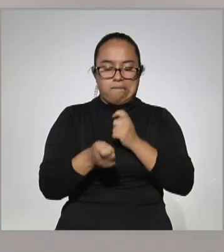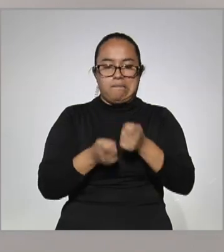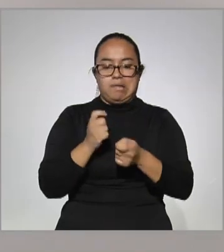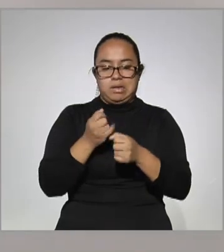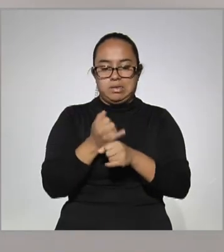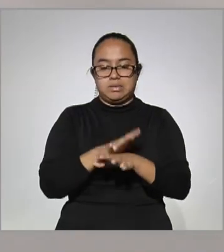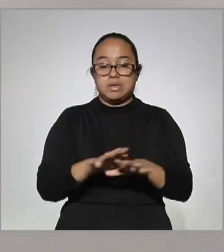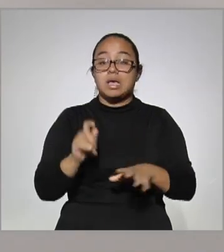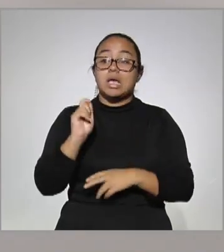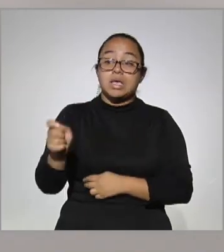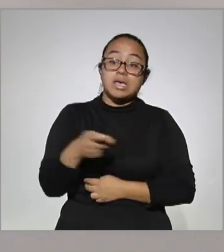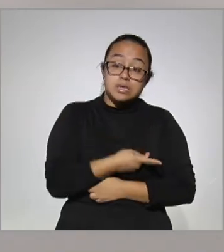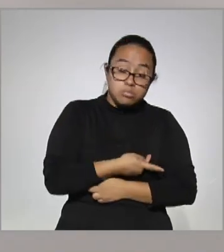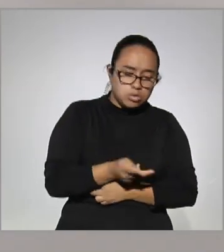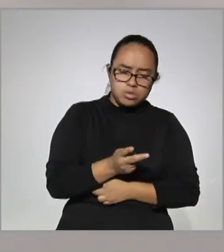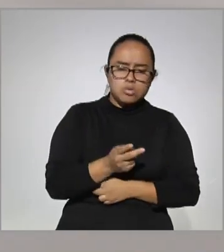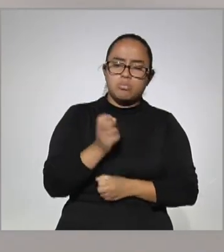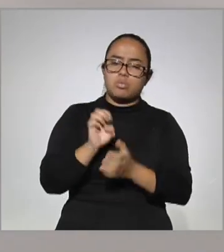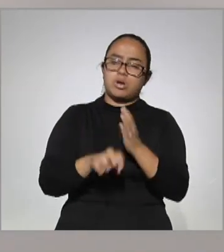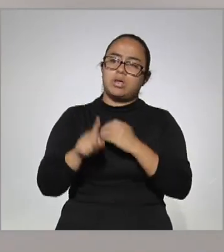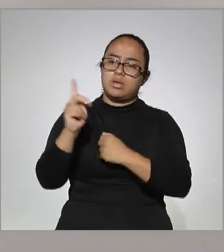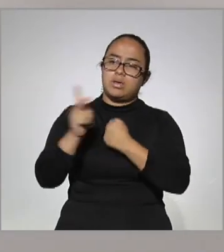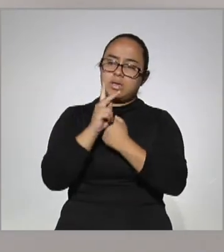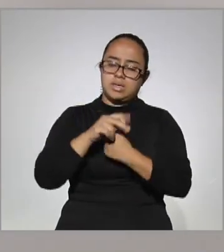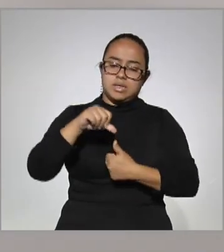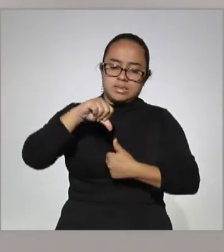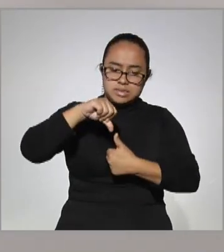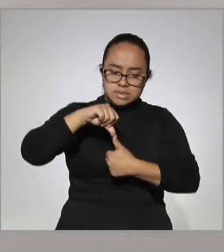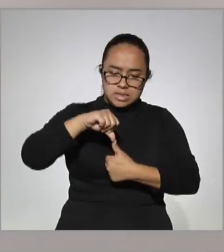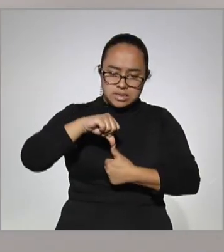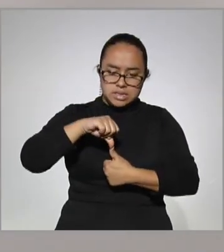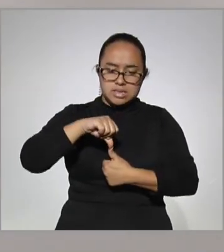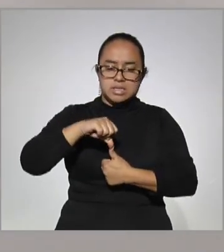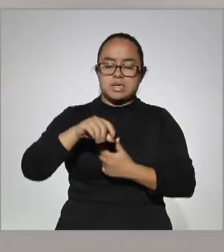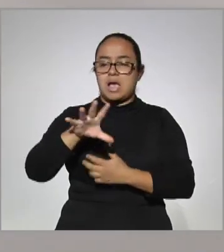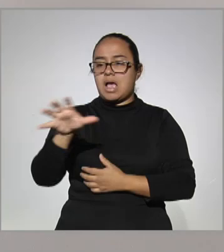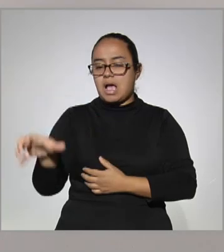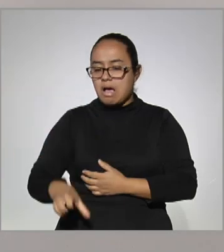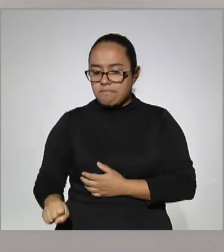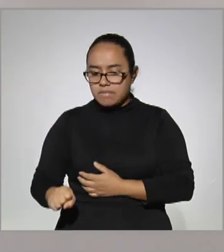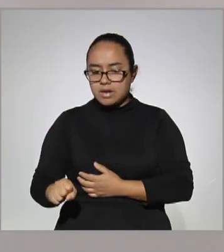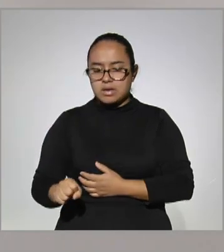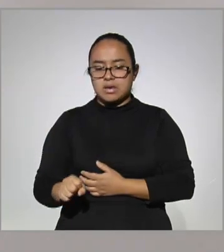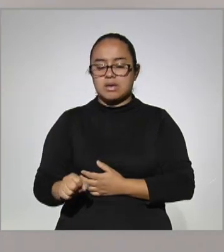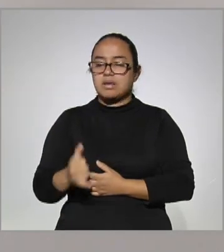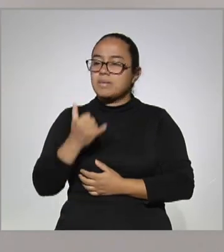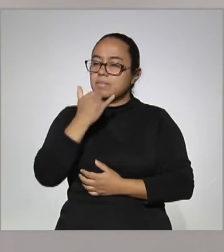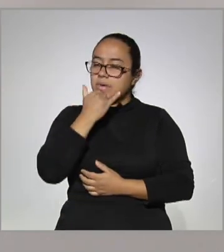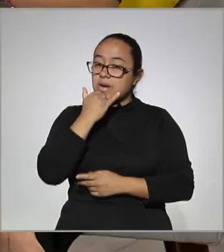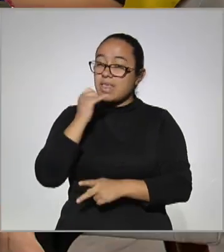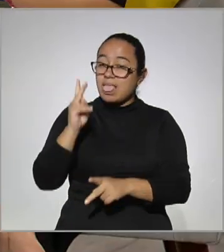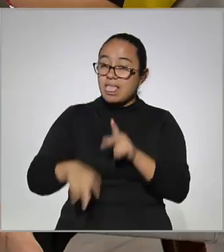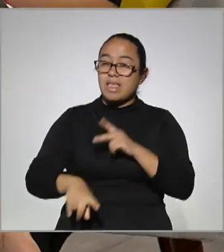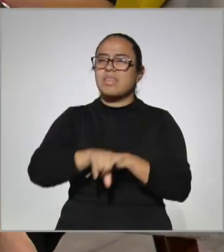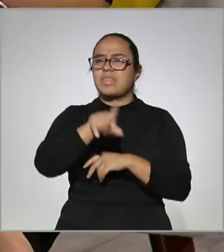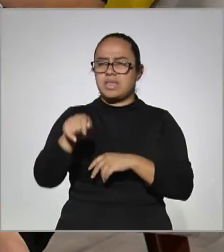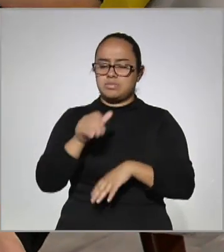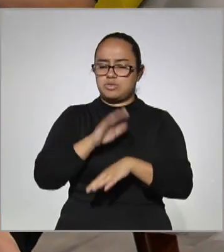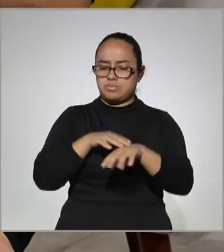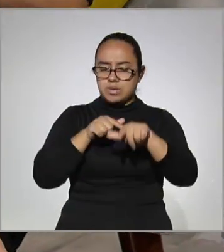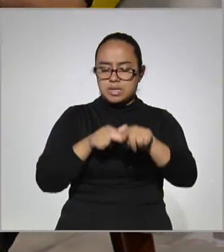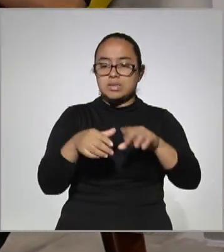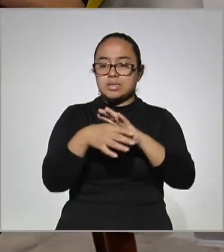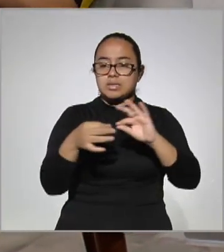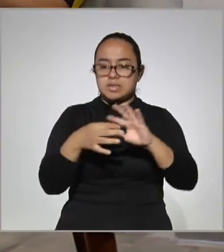la pobreza. Se ve más en países, por ejemplo, Centroamérica, subsahariana en África, Después en del corte, Asia. doctor, nos Sí. sigue compartiendo más acerca